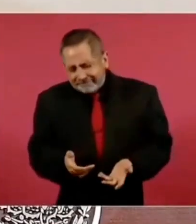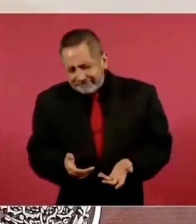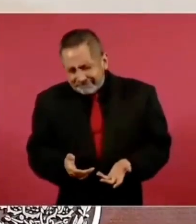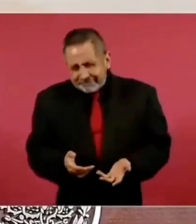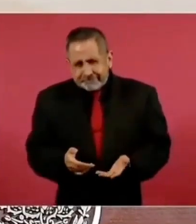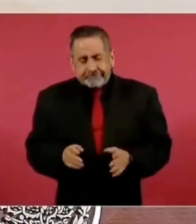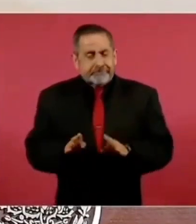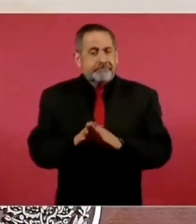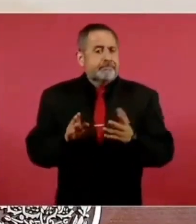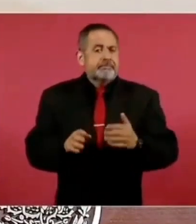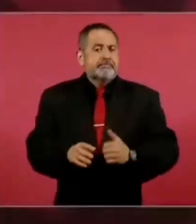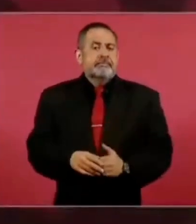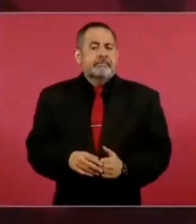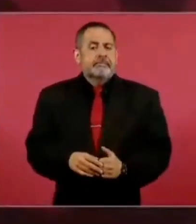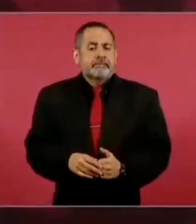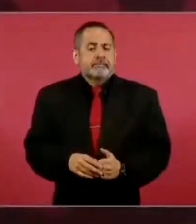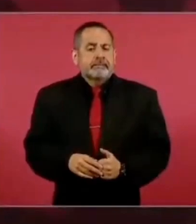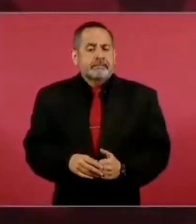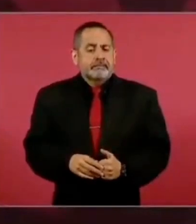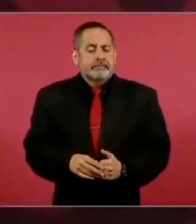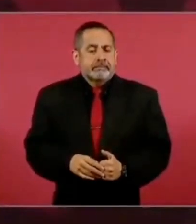impartición o